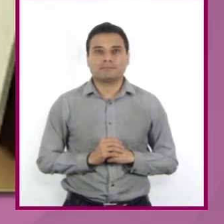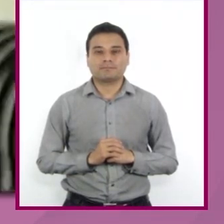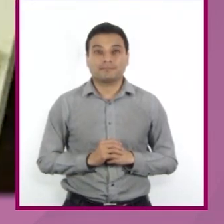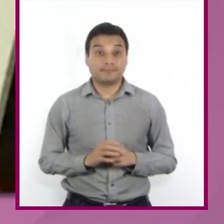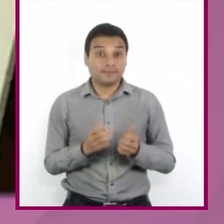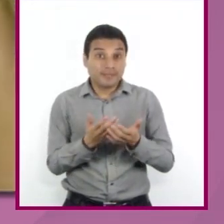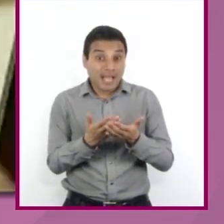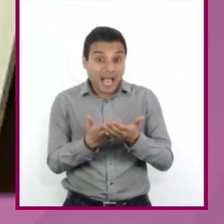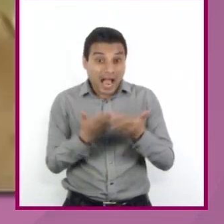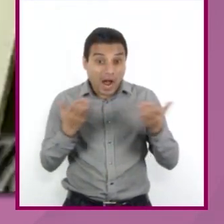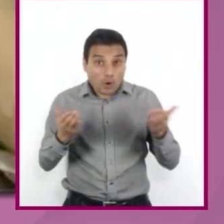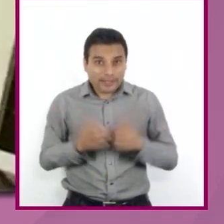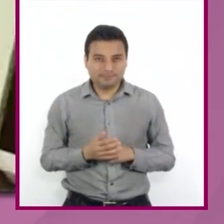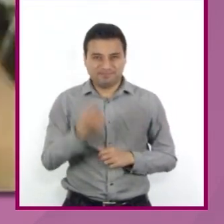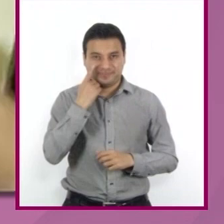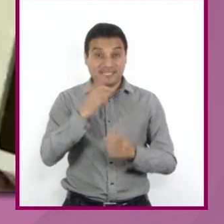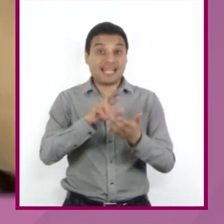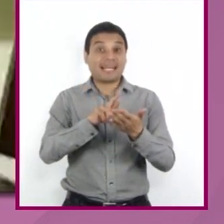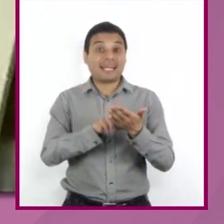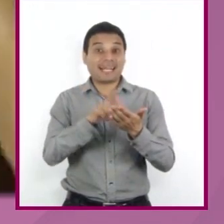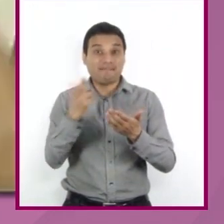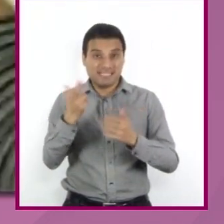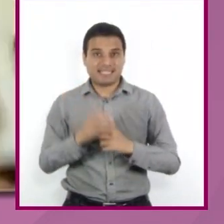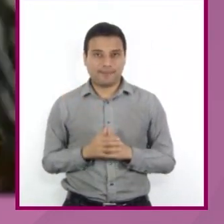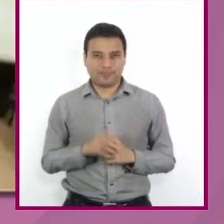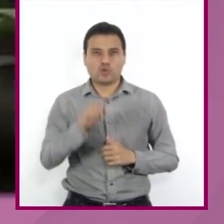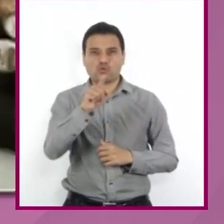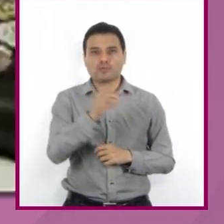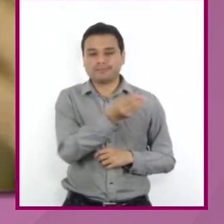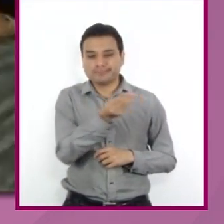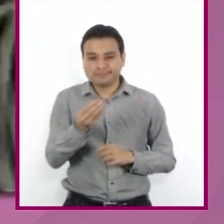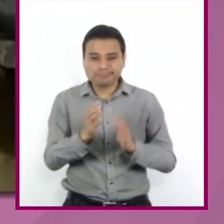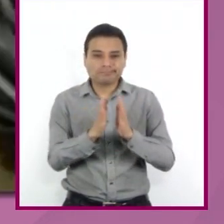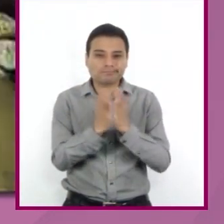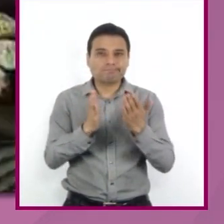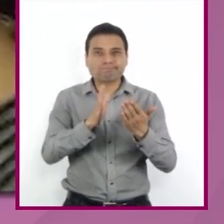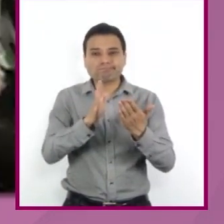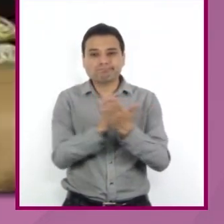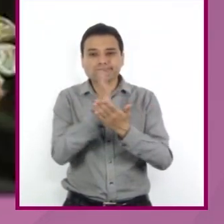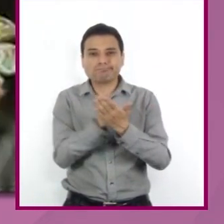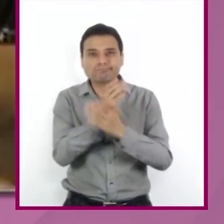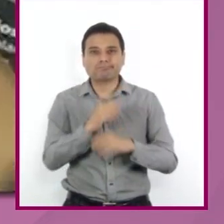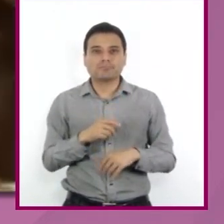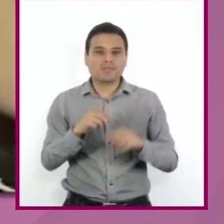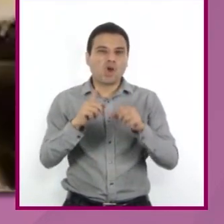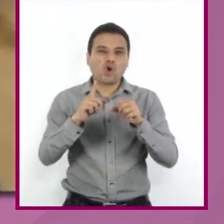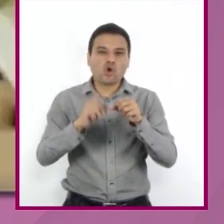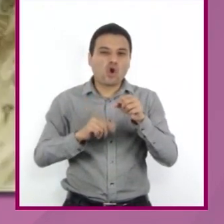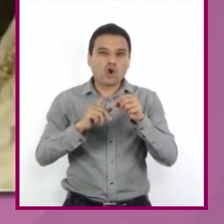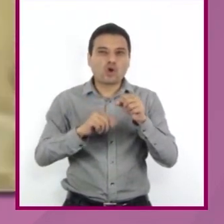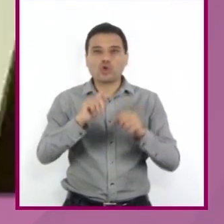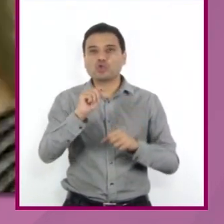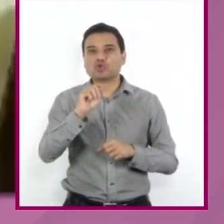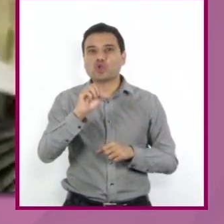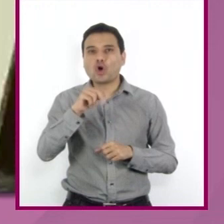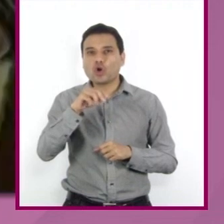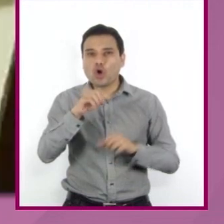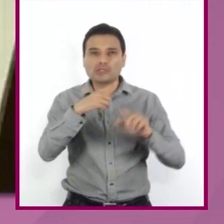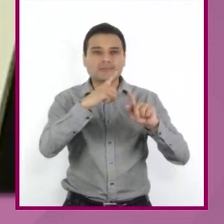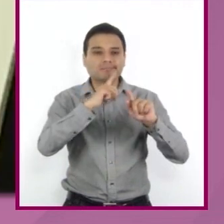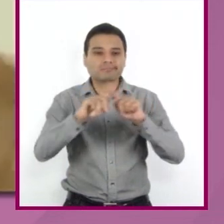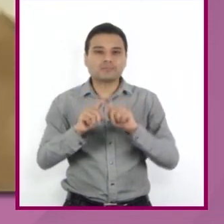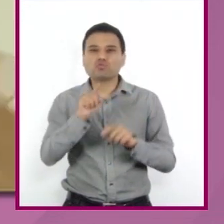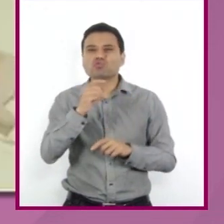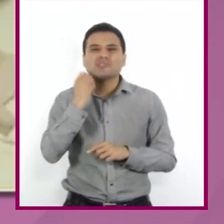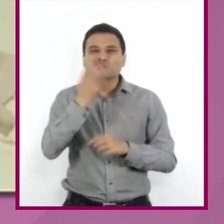Ahora vas a tomar la revista o las revistas y vas a elegir tonalidades que quieres en tu